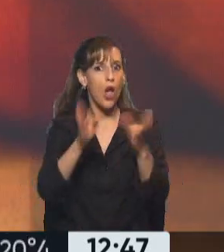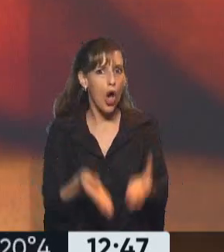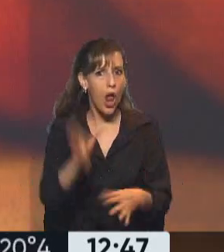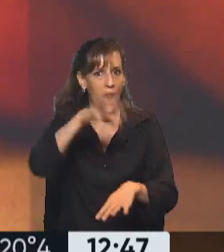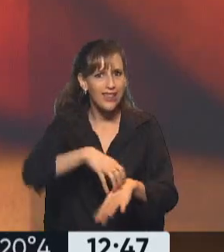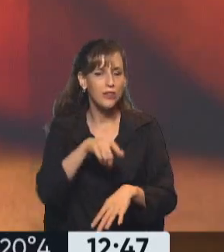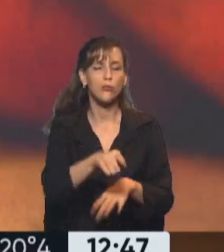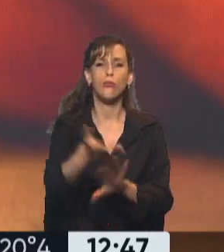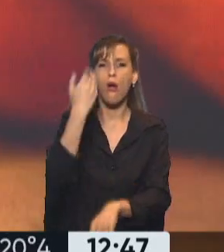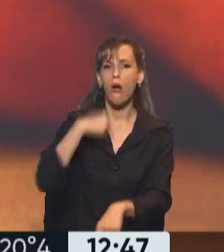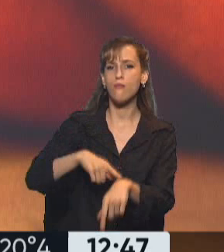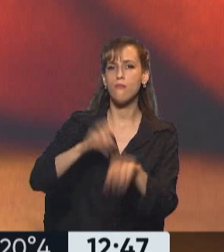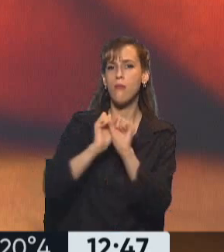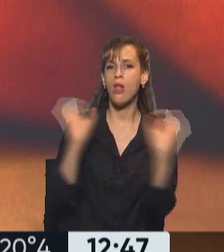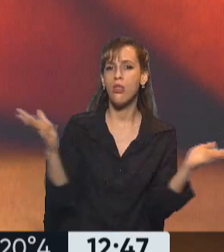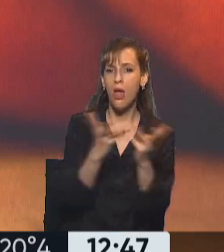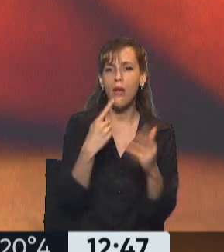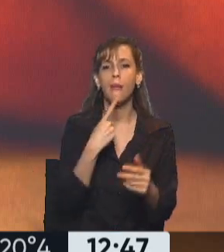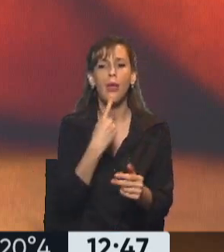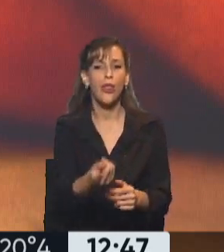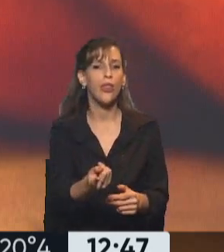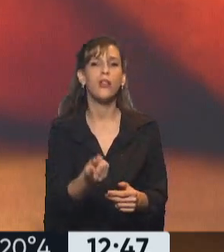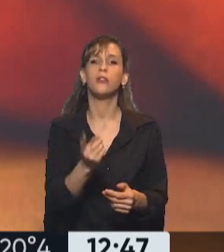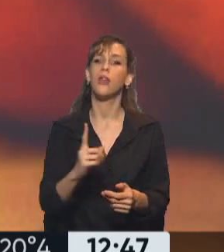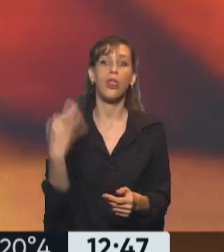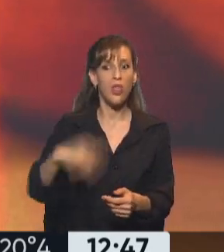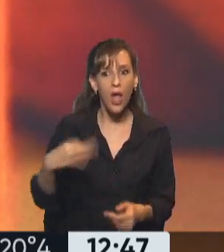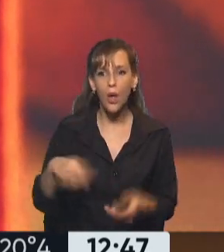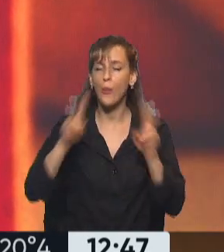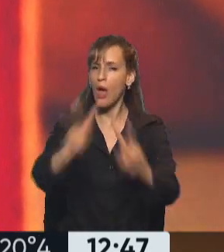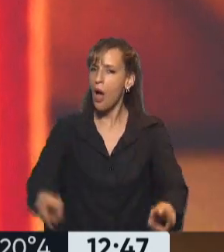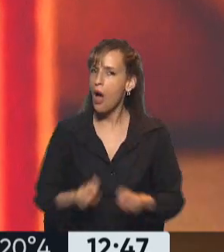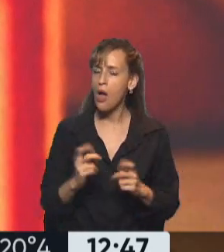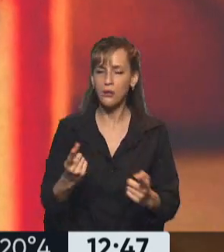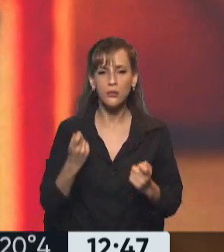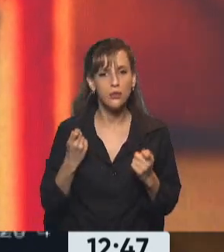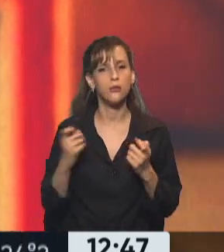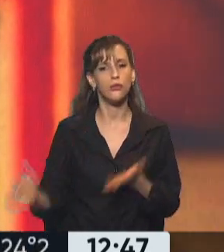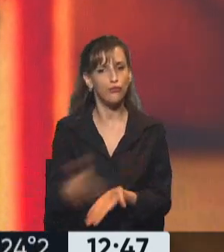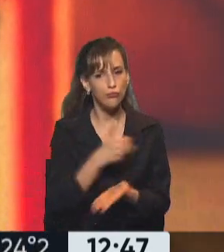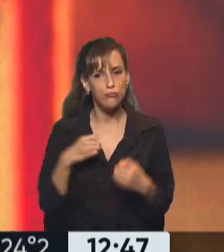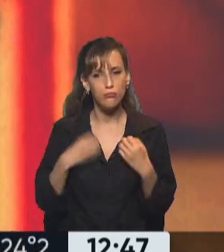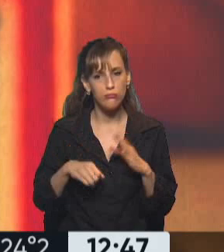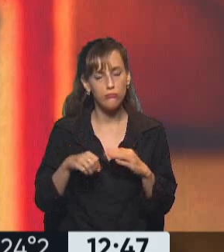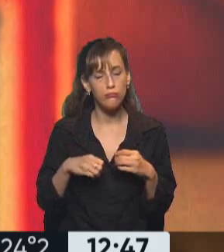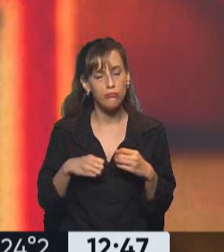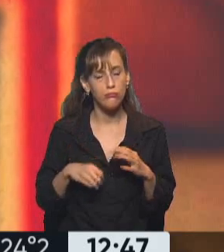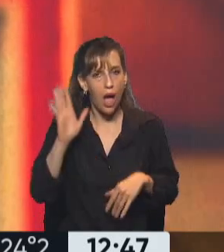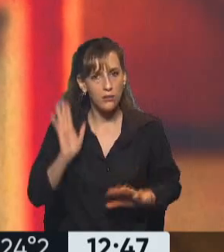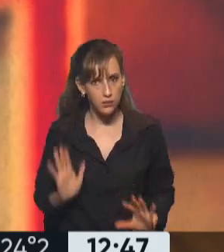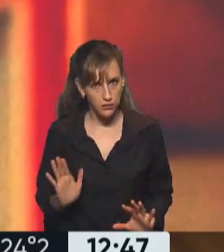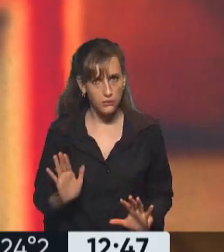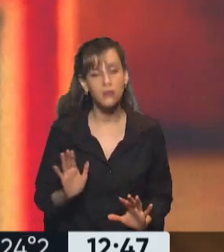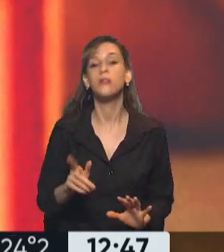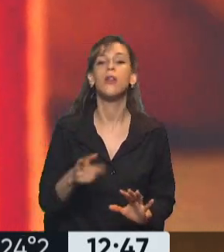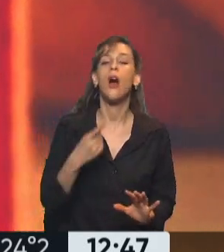durante toda la pandemia de decirnos a todos nosotros que había que recaudar mejor. Distintos documentos nos decían, che, ¿por qué ustedes no